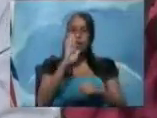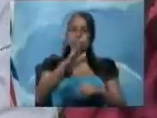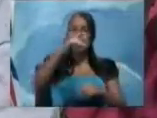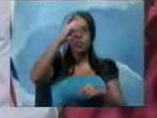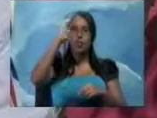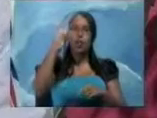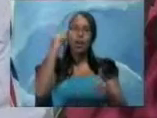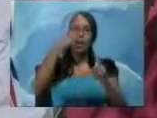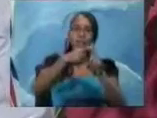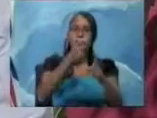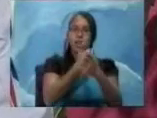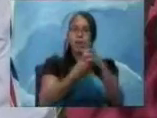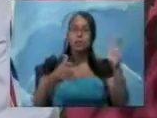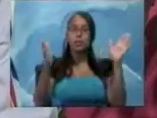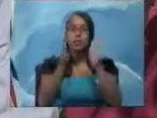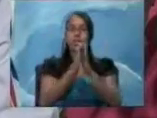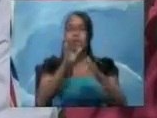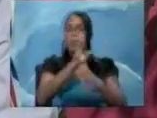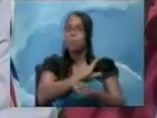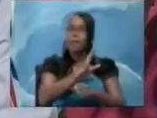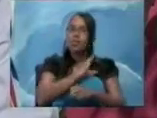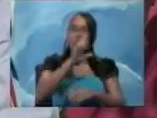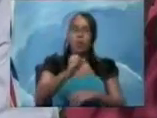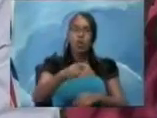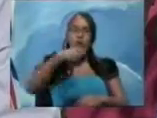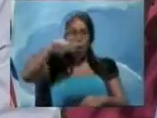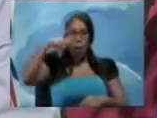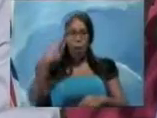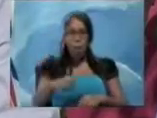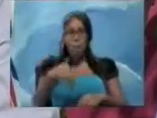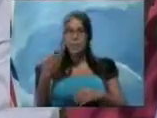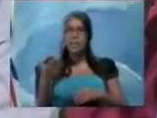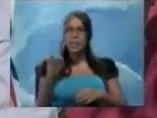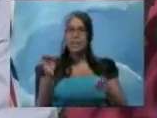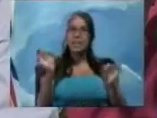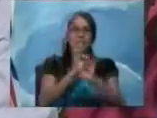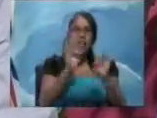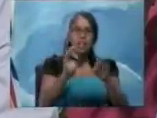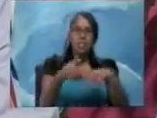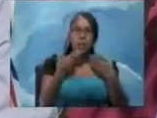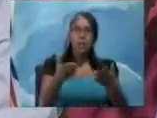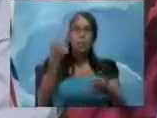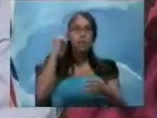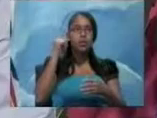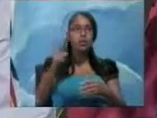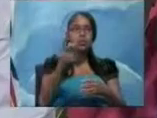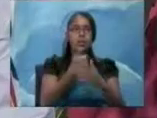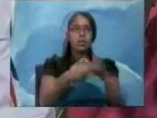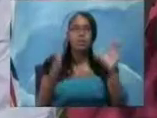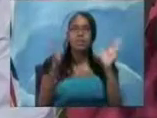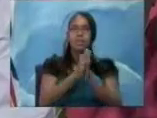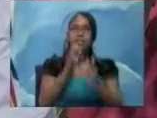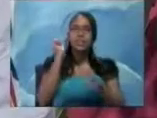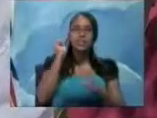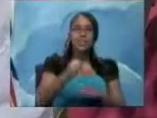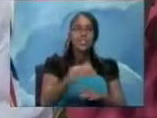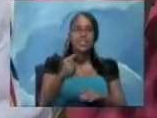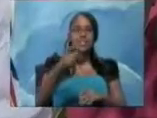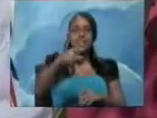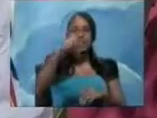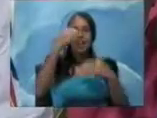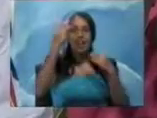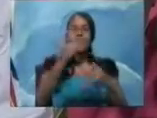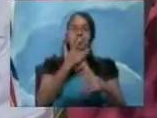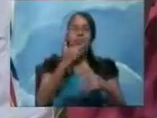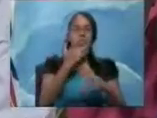través del Espíritu Santo ha tomado hombre que que nadie daba nada por ellos el espíritu santo si si vio algo